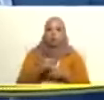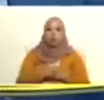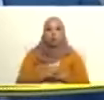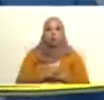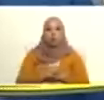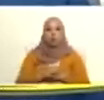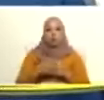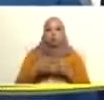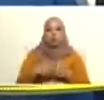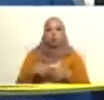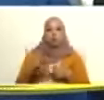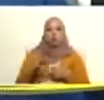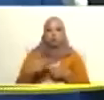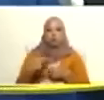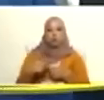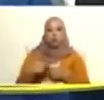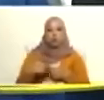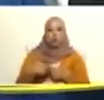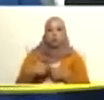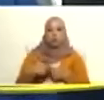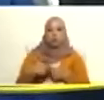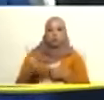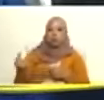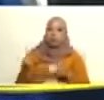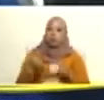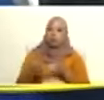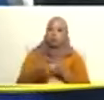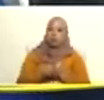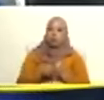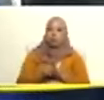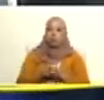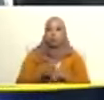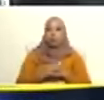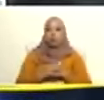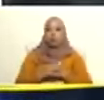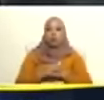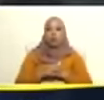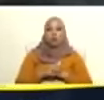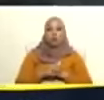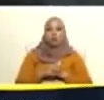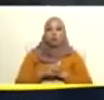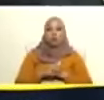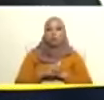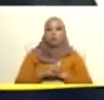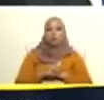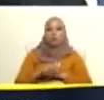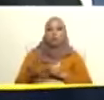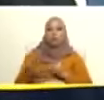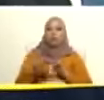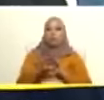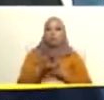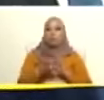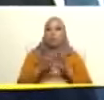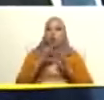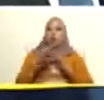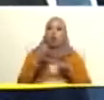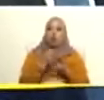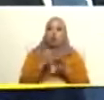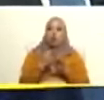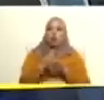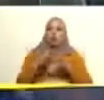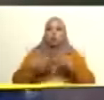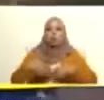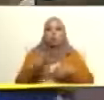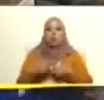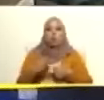sector petroquímico está en el marco del contingente, donde siempre estamos en comunicación con la petroquímica